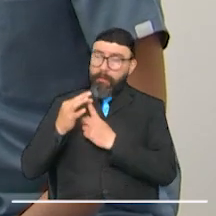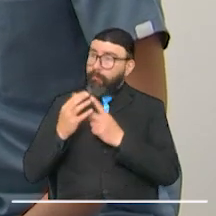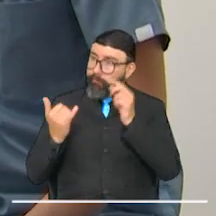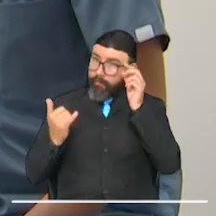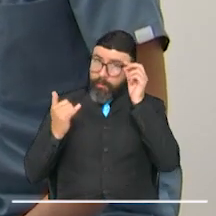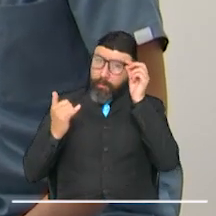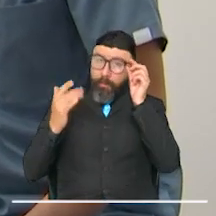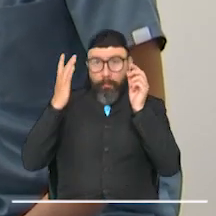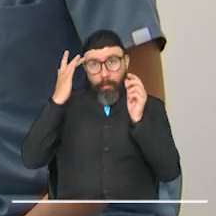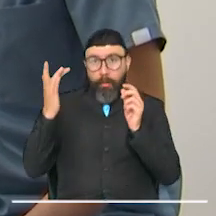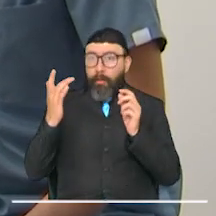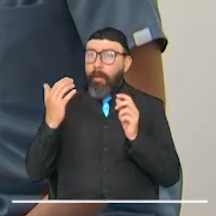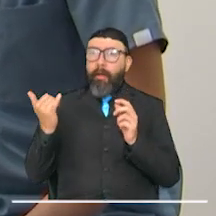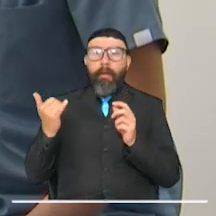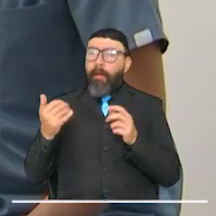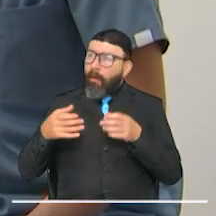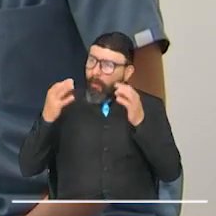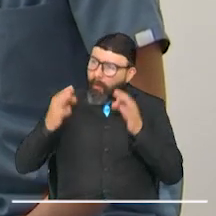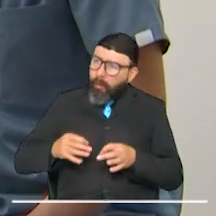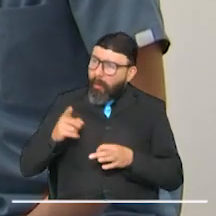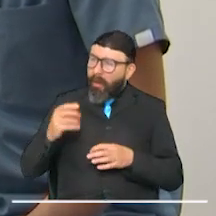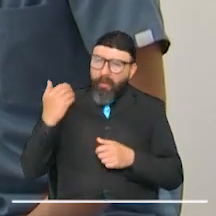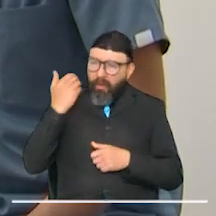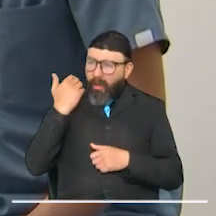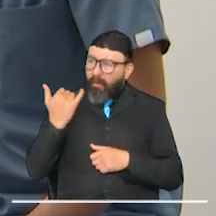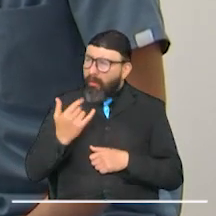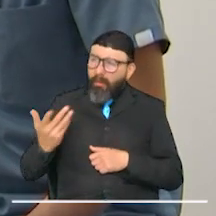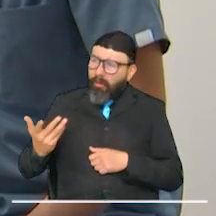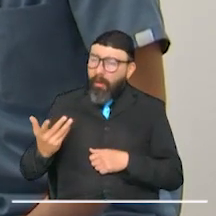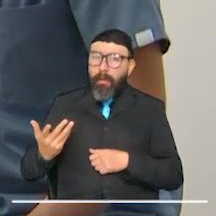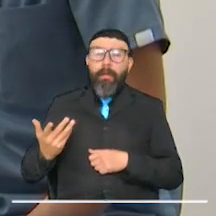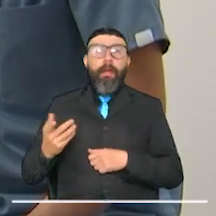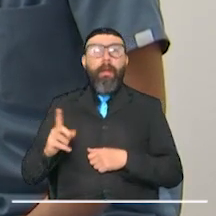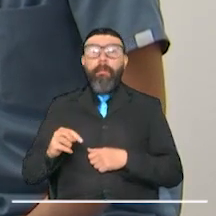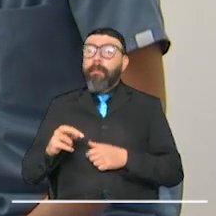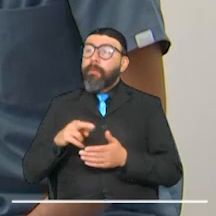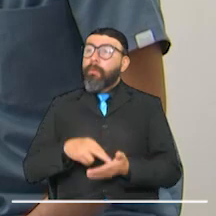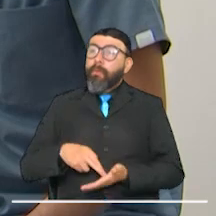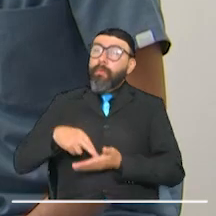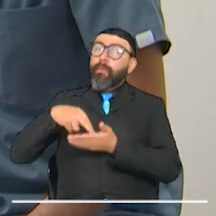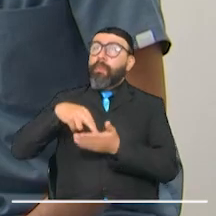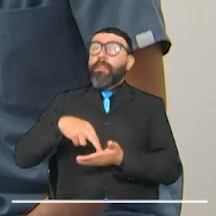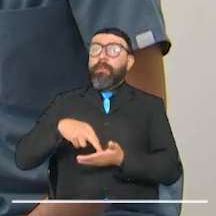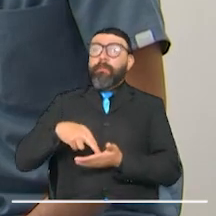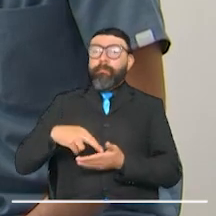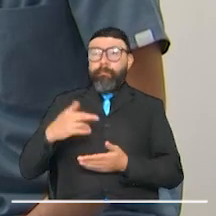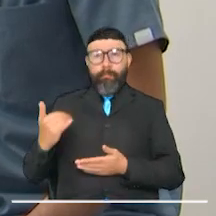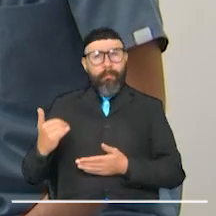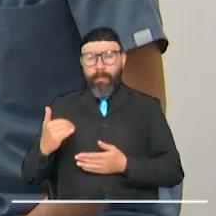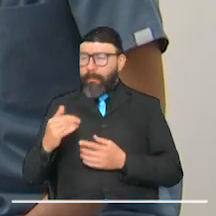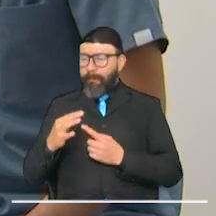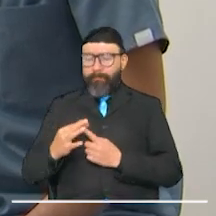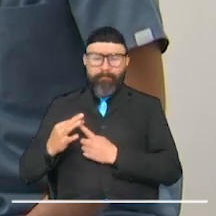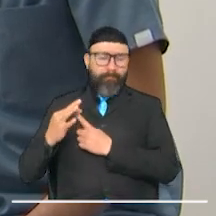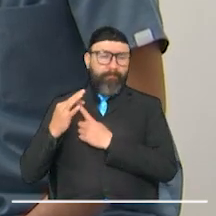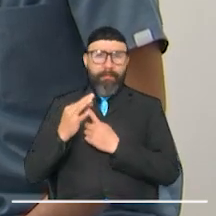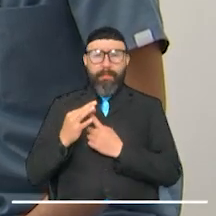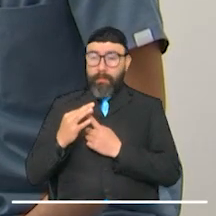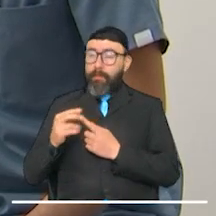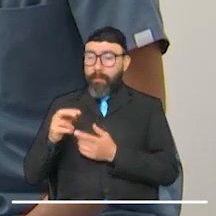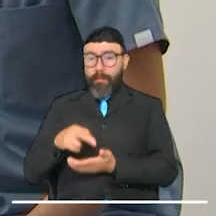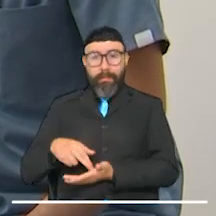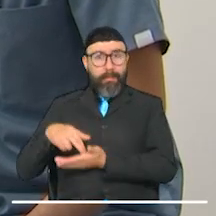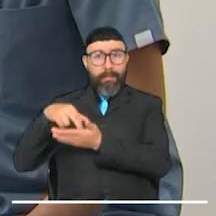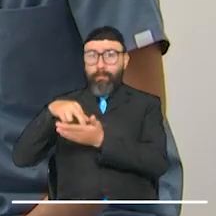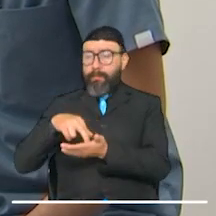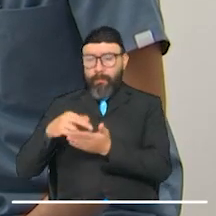tampoco hacemos referencias a las enfermedades linfáticas y la rehabilitación la fisioterapia es fundamental fundamental y